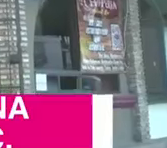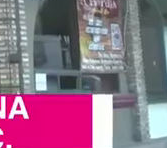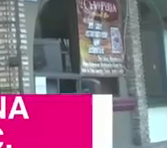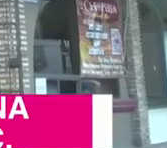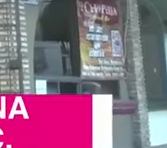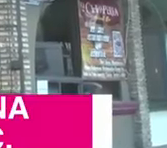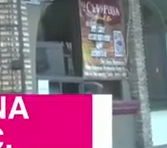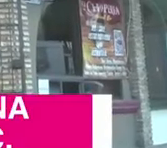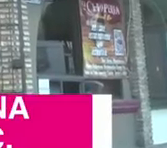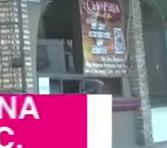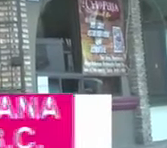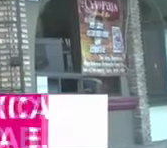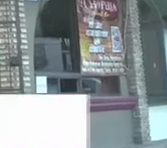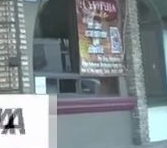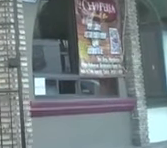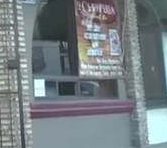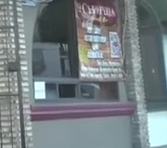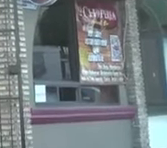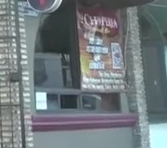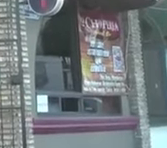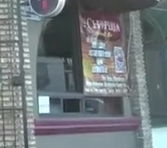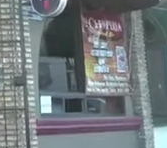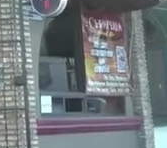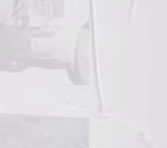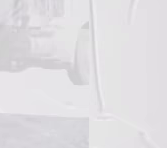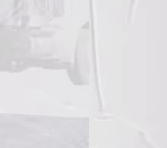La Chopería.